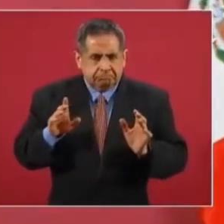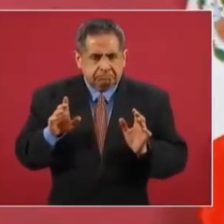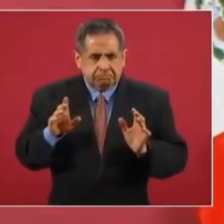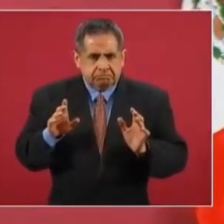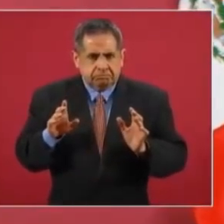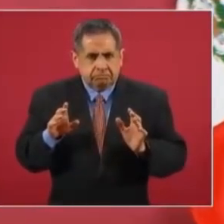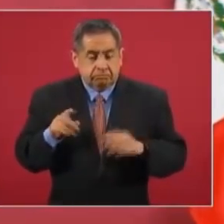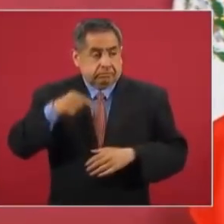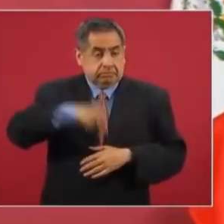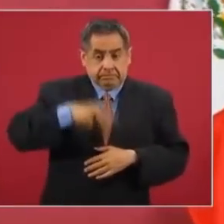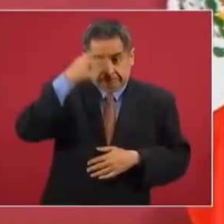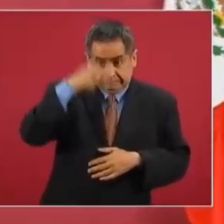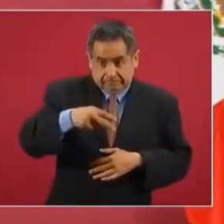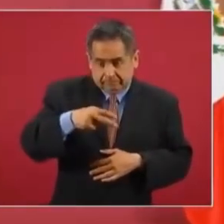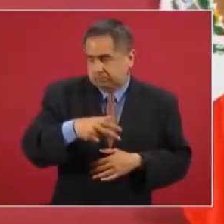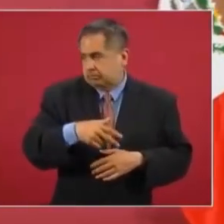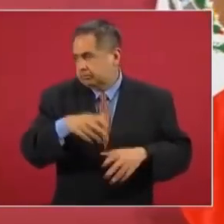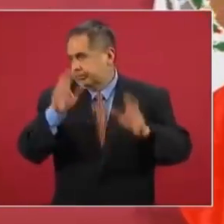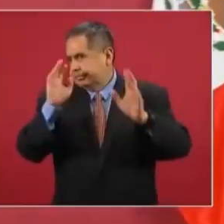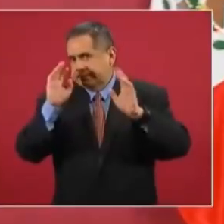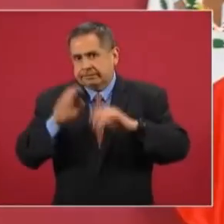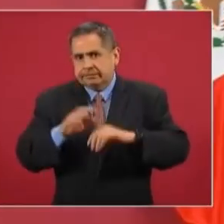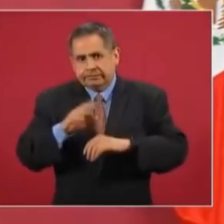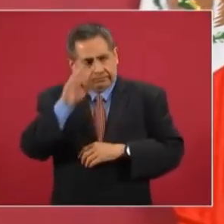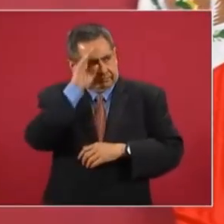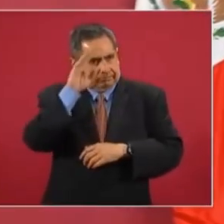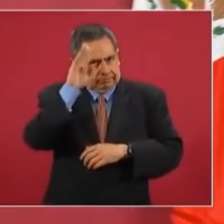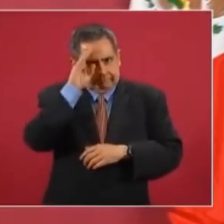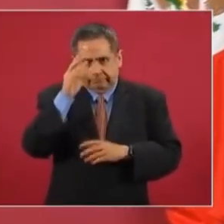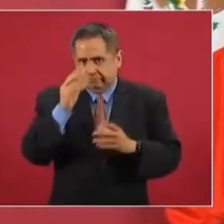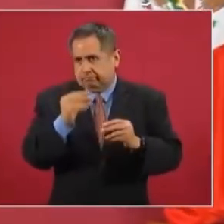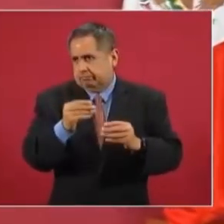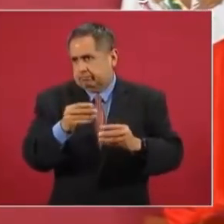pero en nuestro país no,